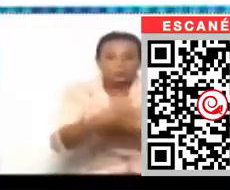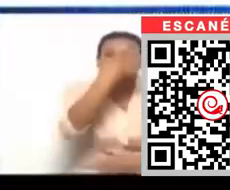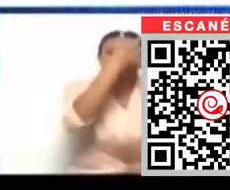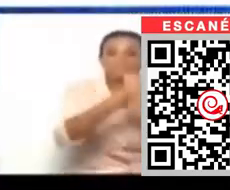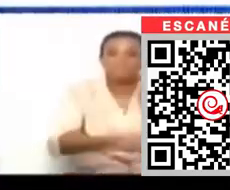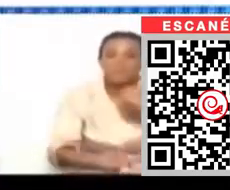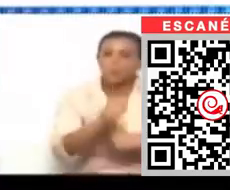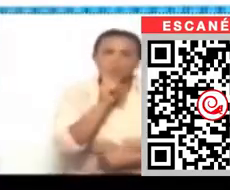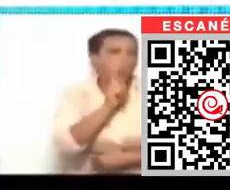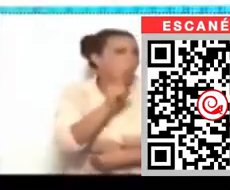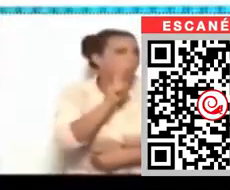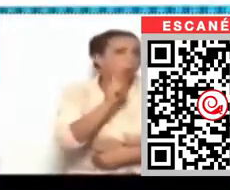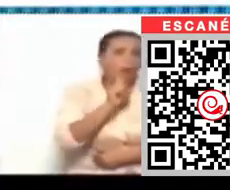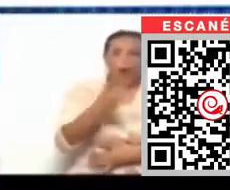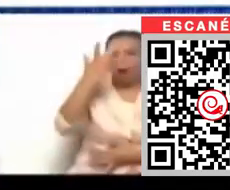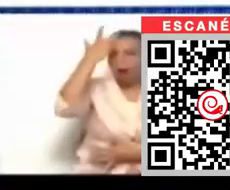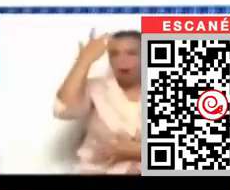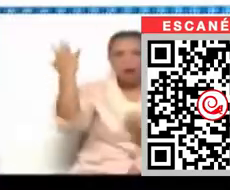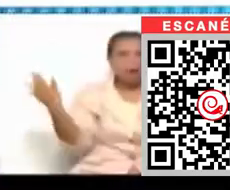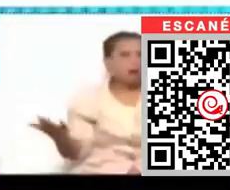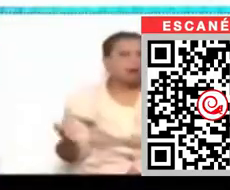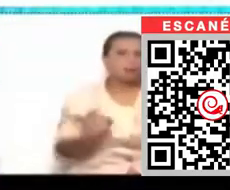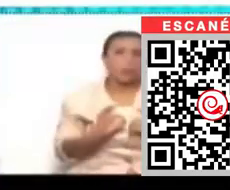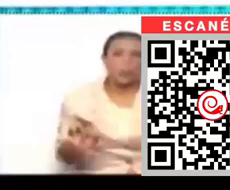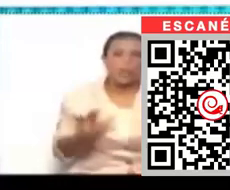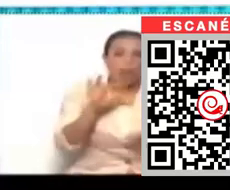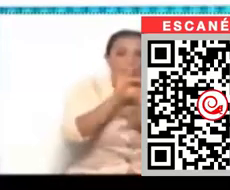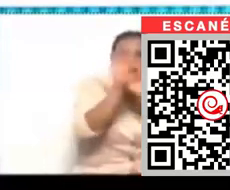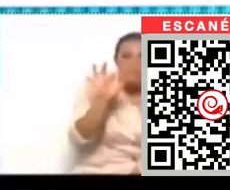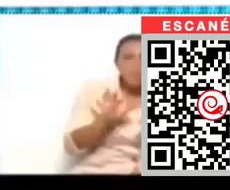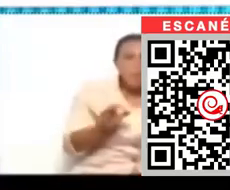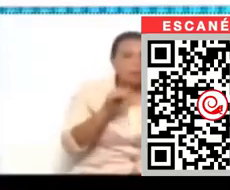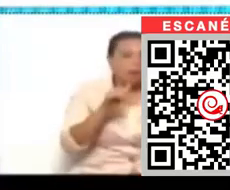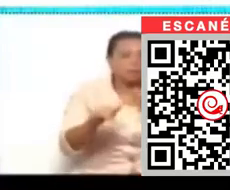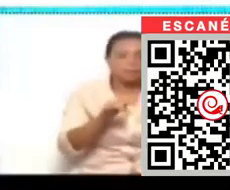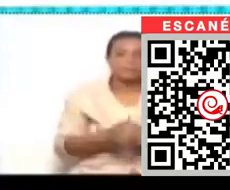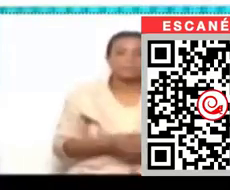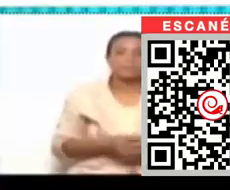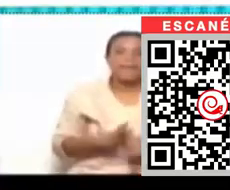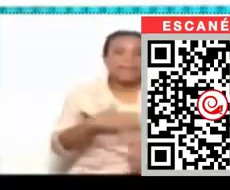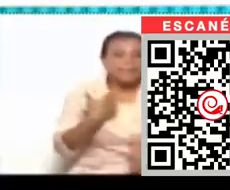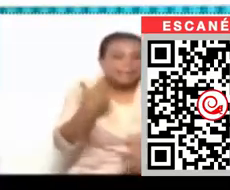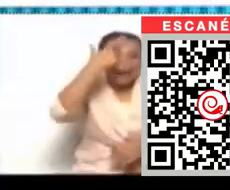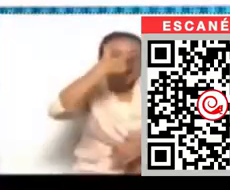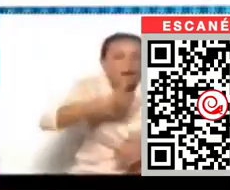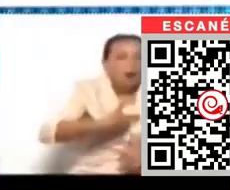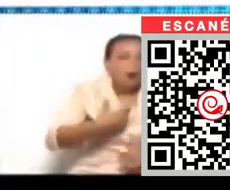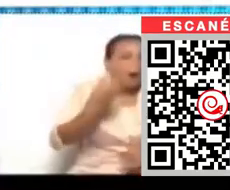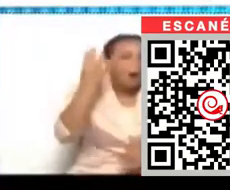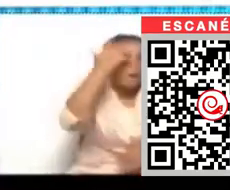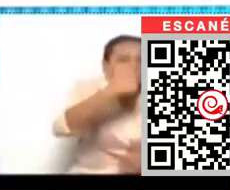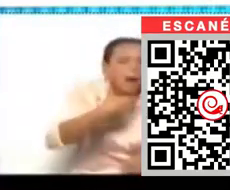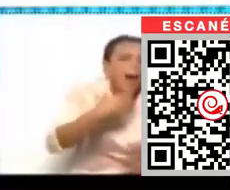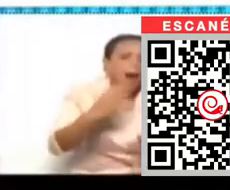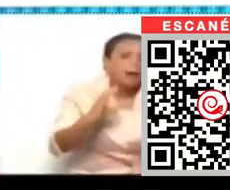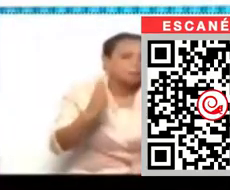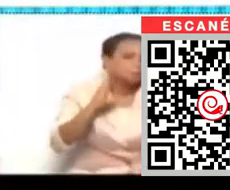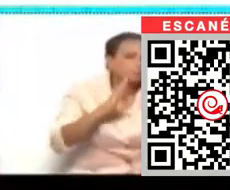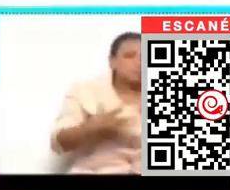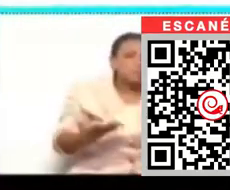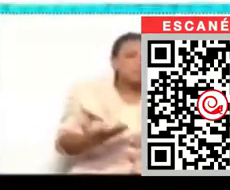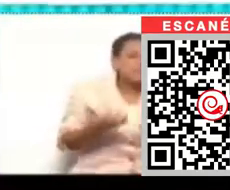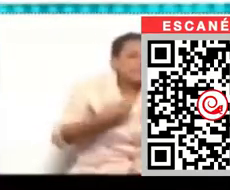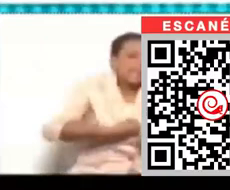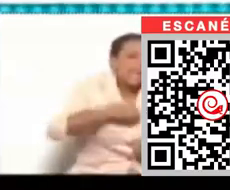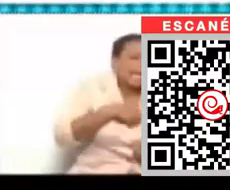lo niegan a través de la mediática internacional. Le quieren lavar una vez más la cara a los